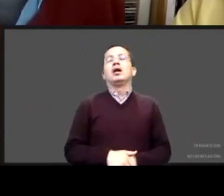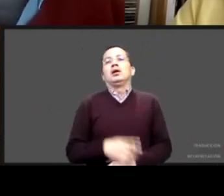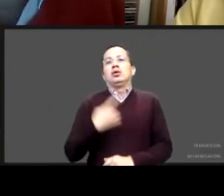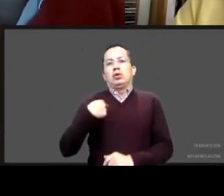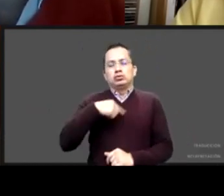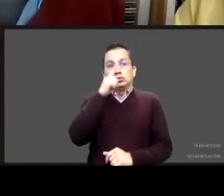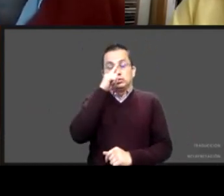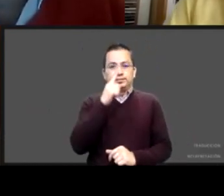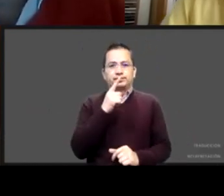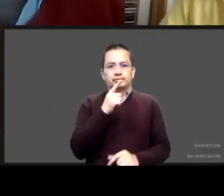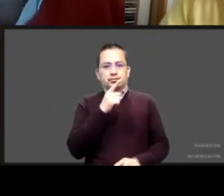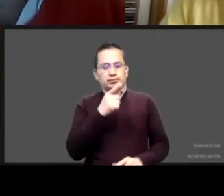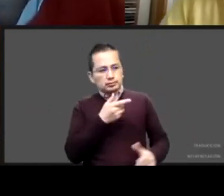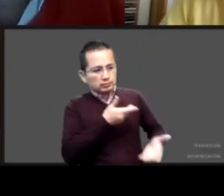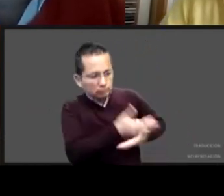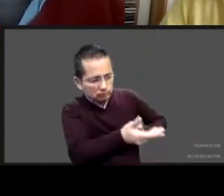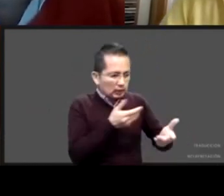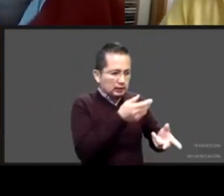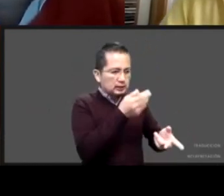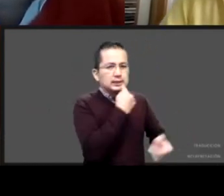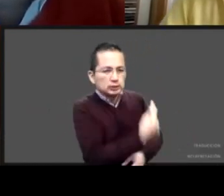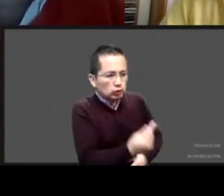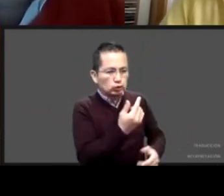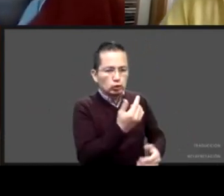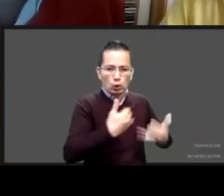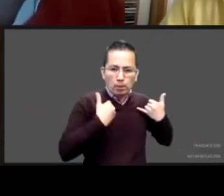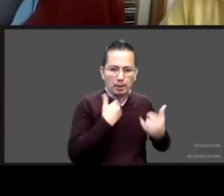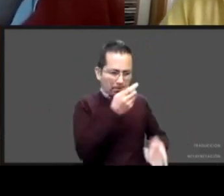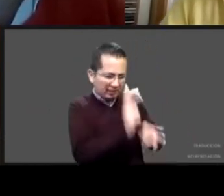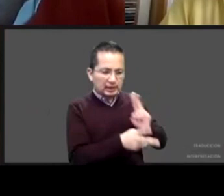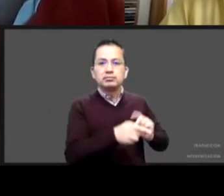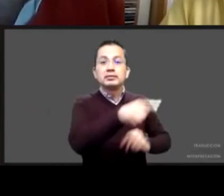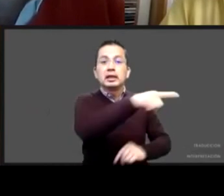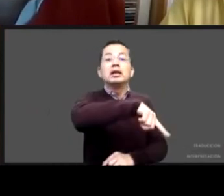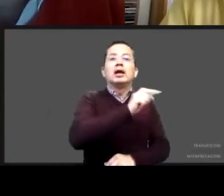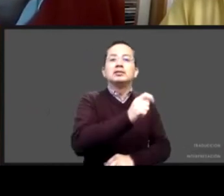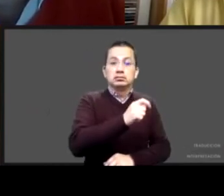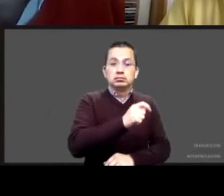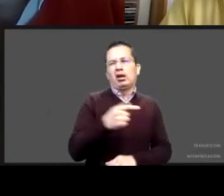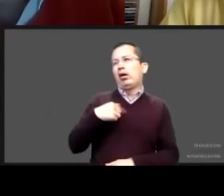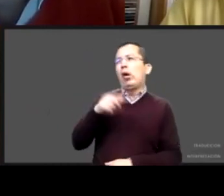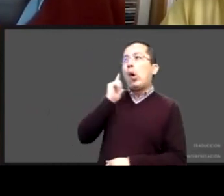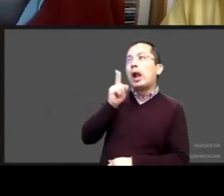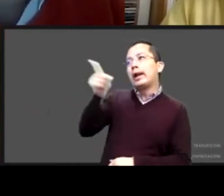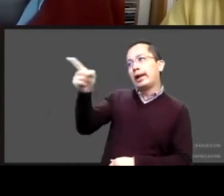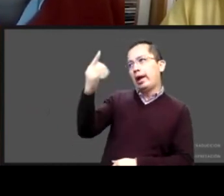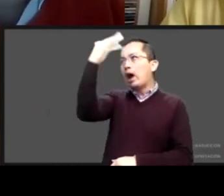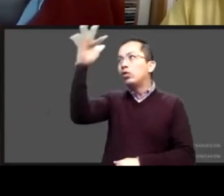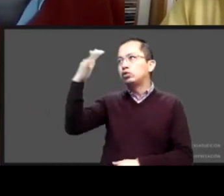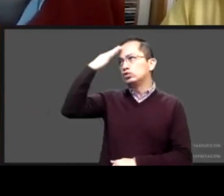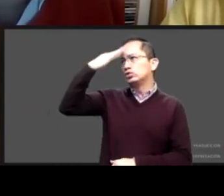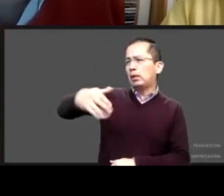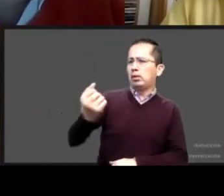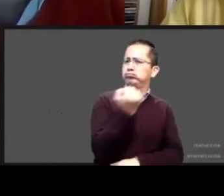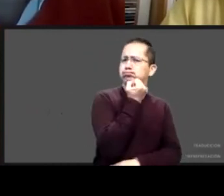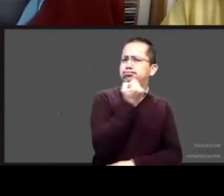esperan un adulto que sea un especialista en hardware o en software, sino que